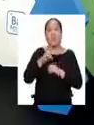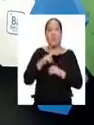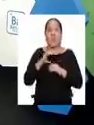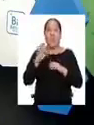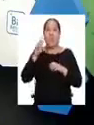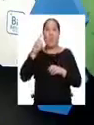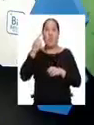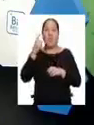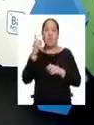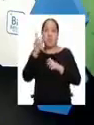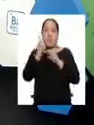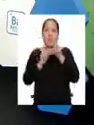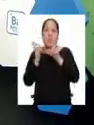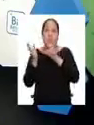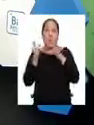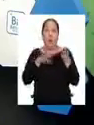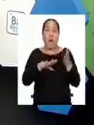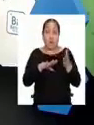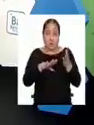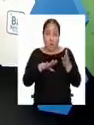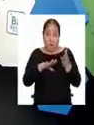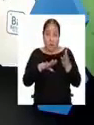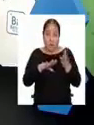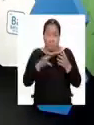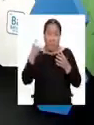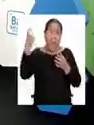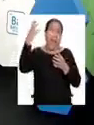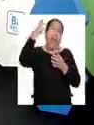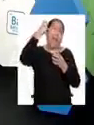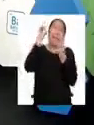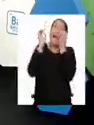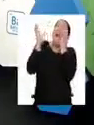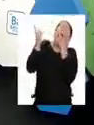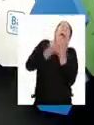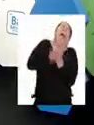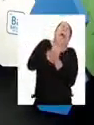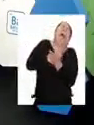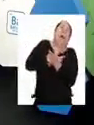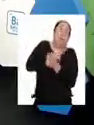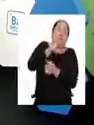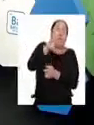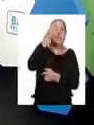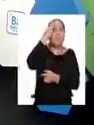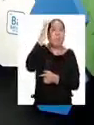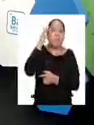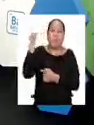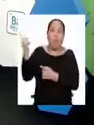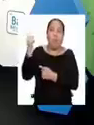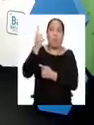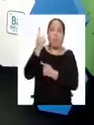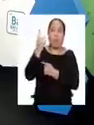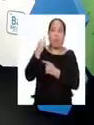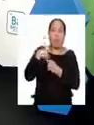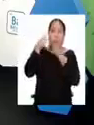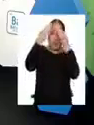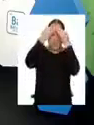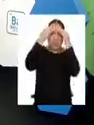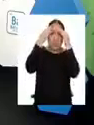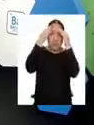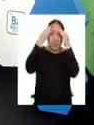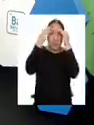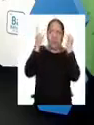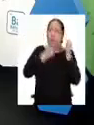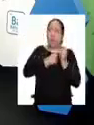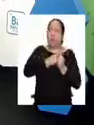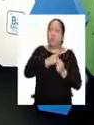es muy probable que grites, aun cuando sepas que los zombies no están ahí. Tu cerebro, además, se pondrá alerta, tenso